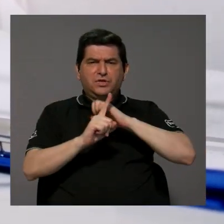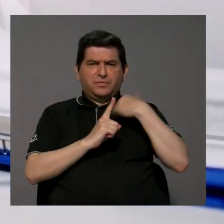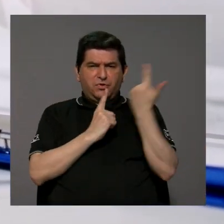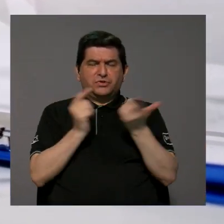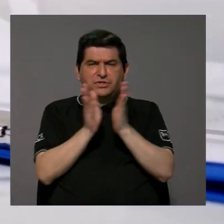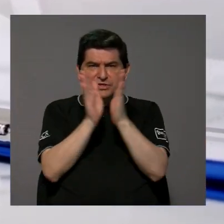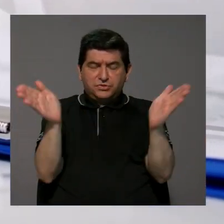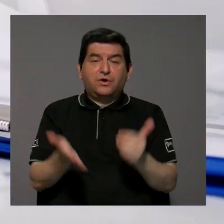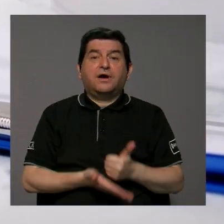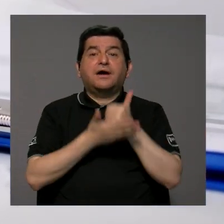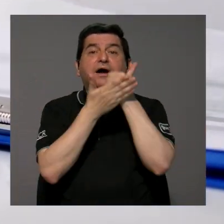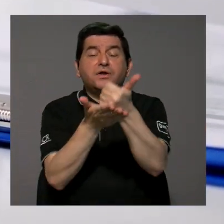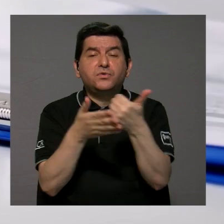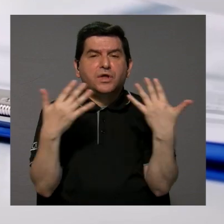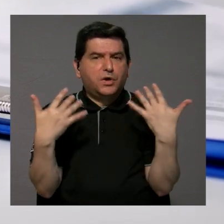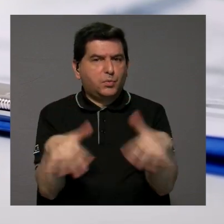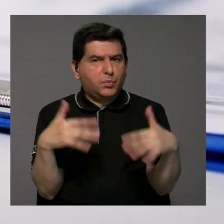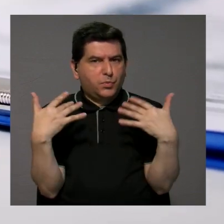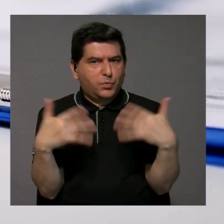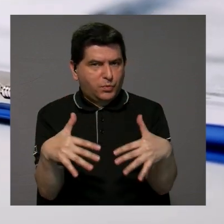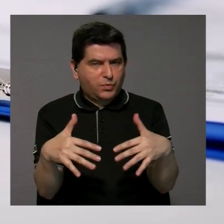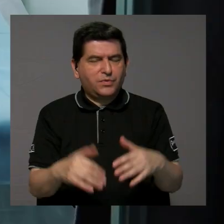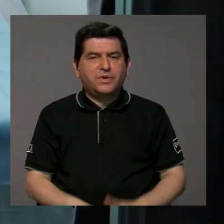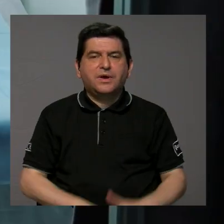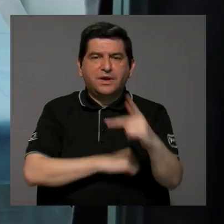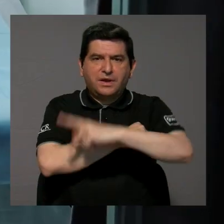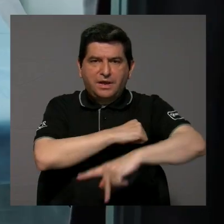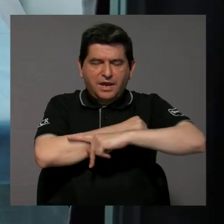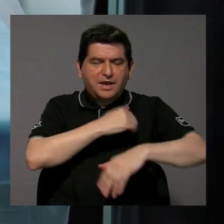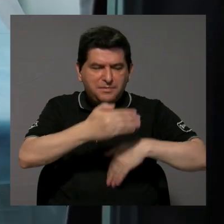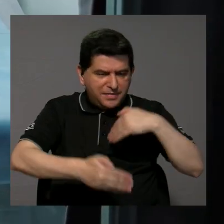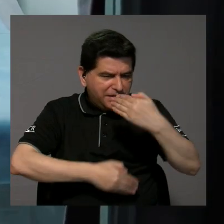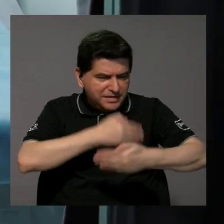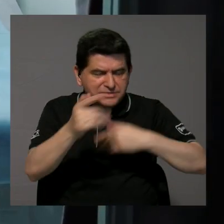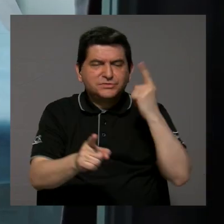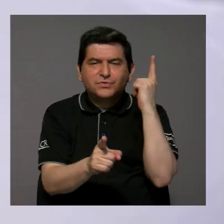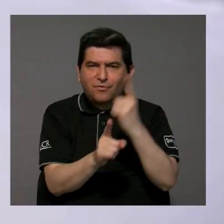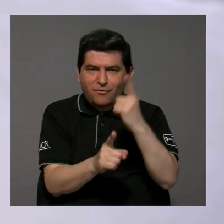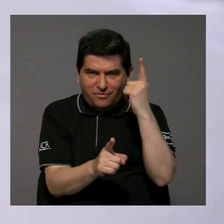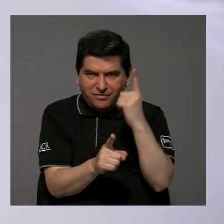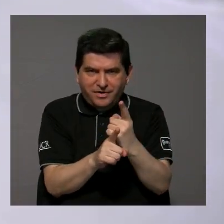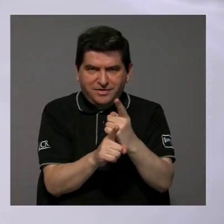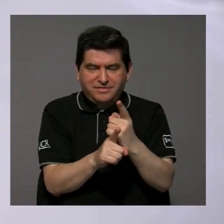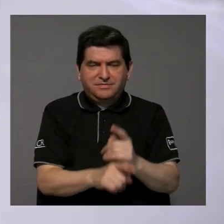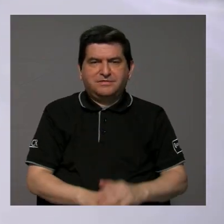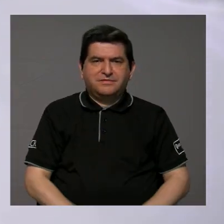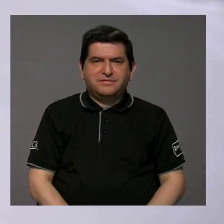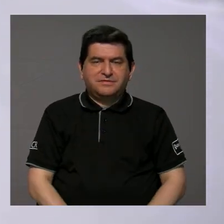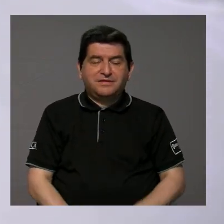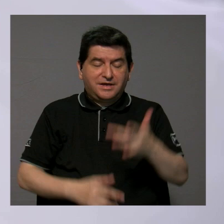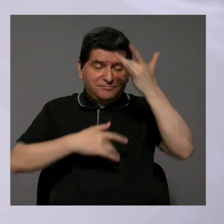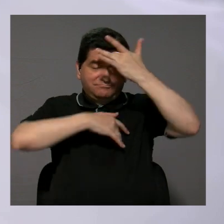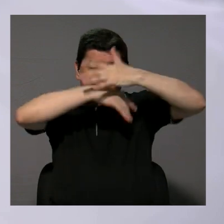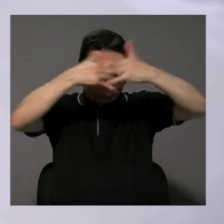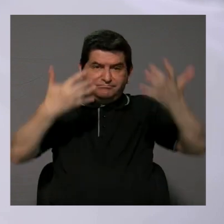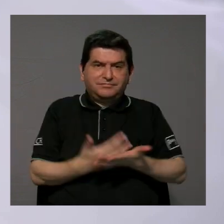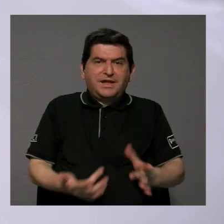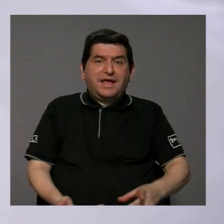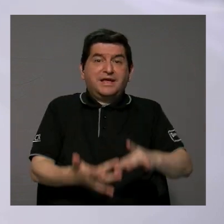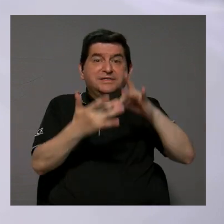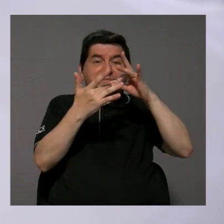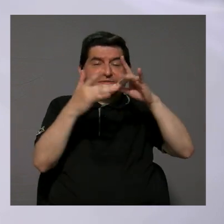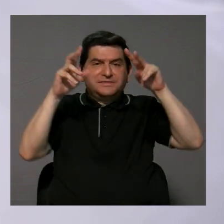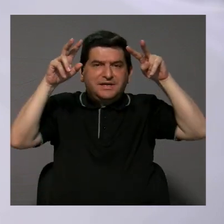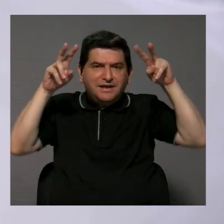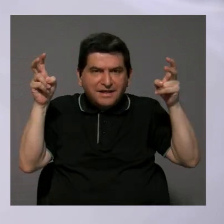eso contribuyó muchísimo a que el país gestionara adecuadamente la pandemia, en particular en